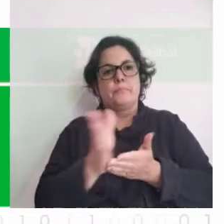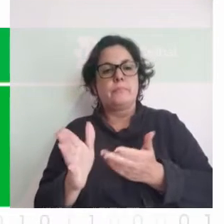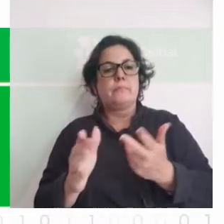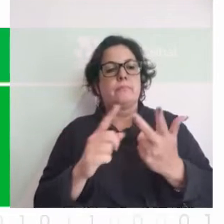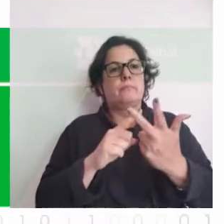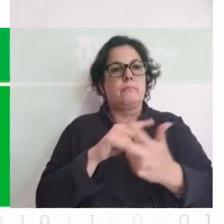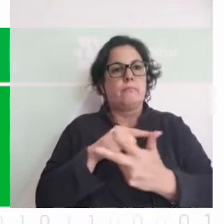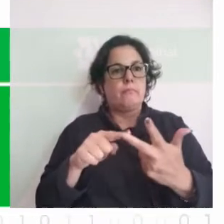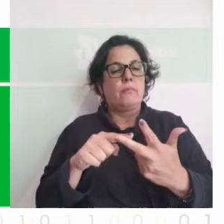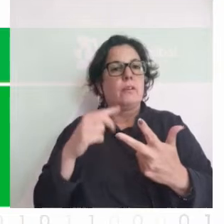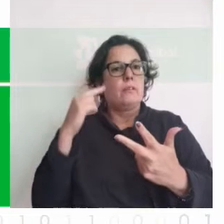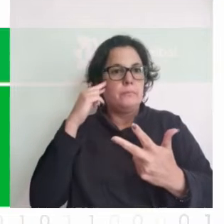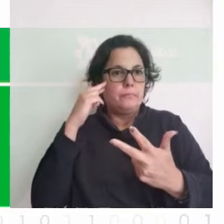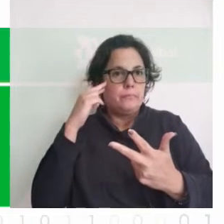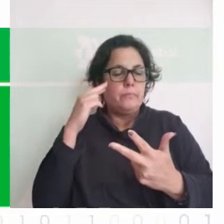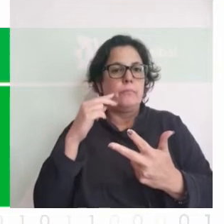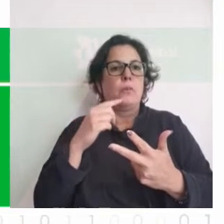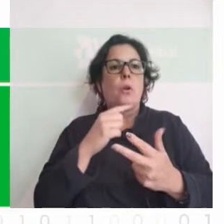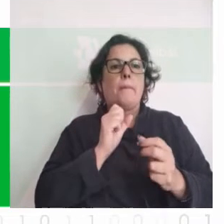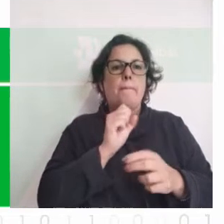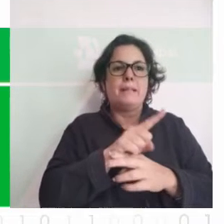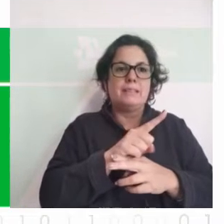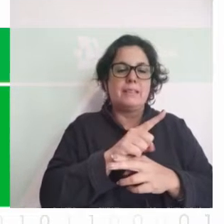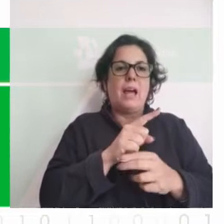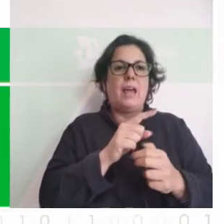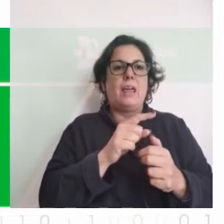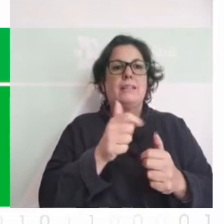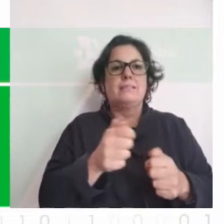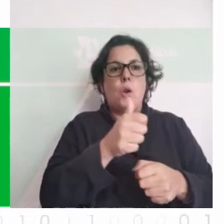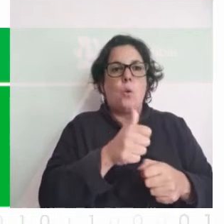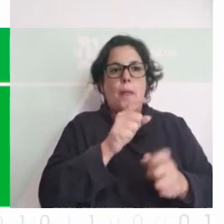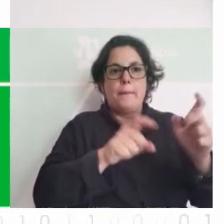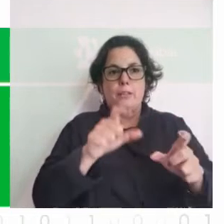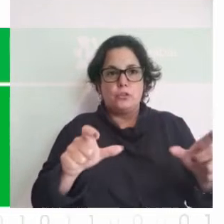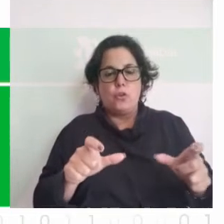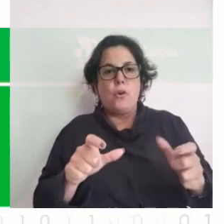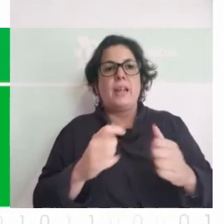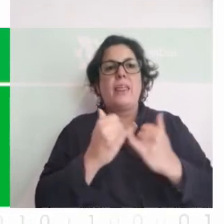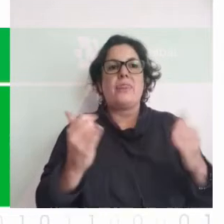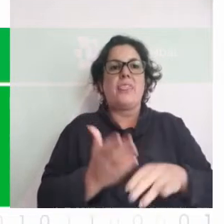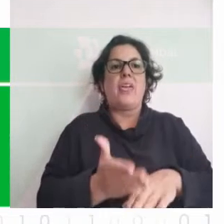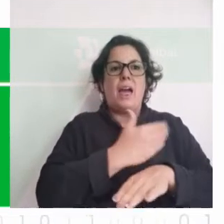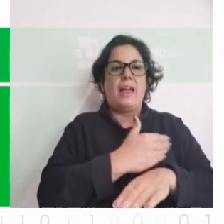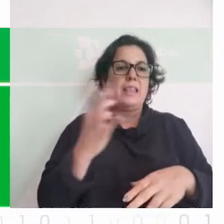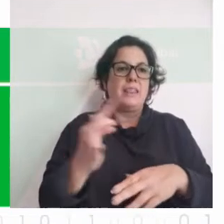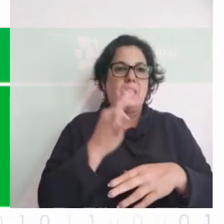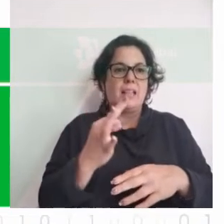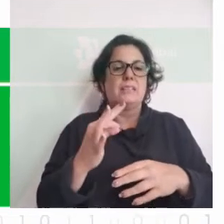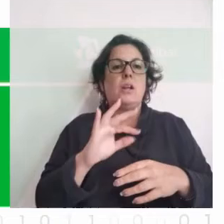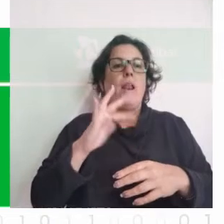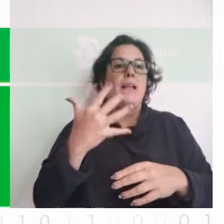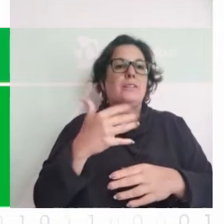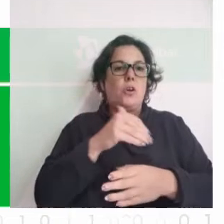un recordatorio a través de un mensaje de texto que llegaba a los celulares de las personas el día antes del taller, alrededor de las 5 de la